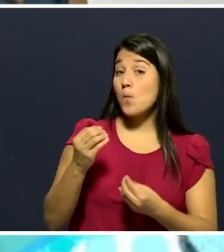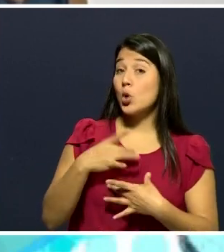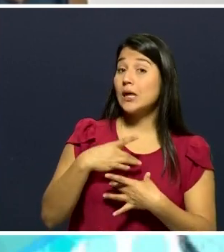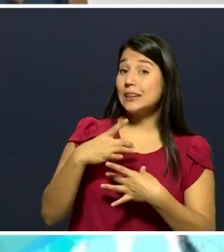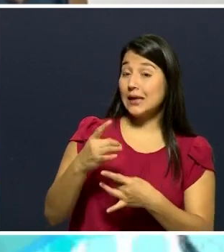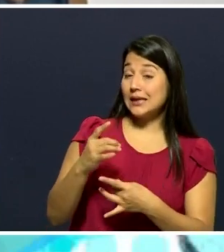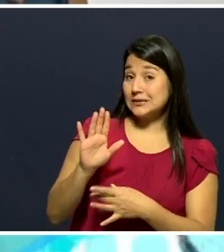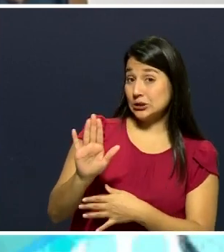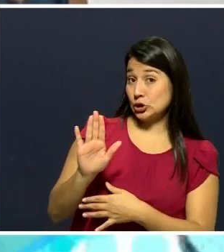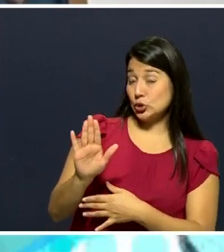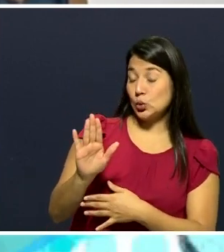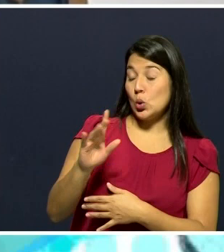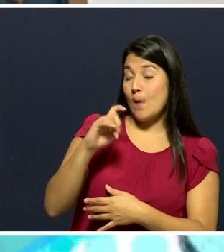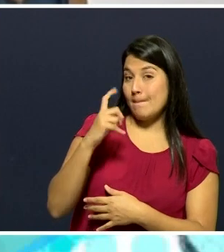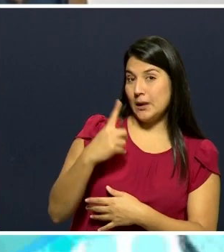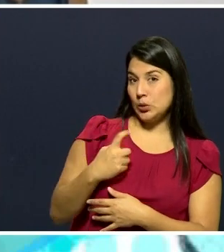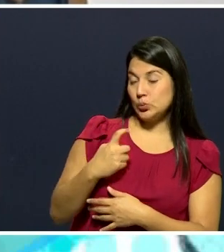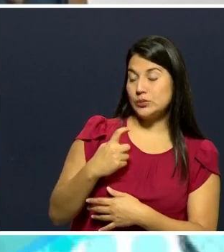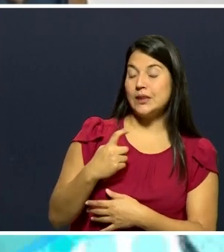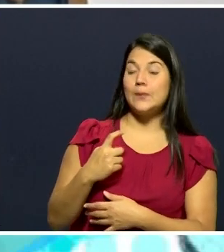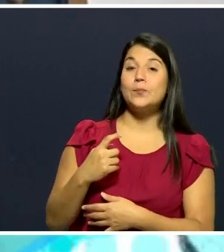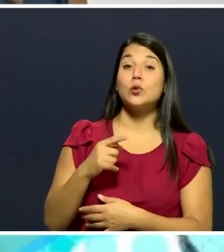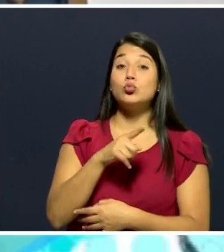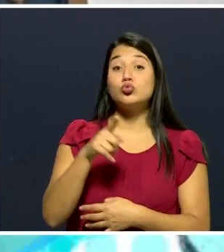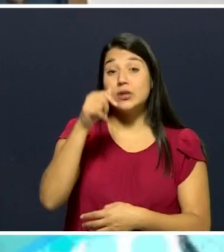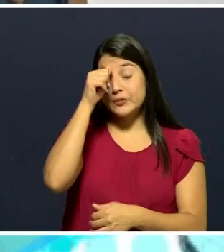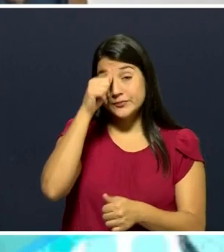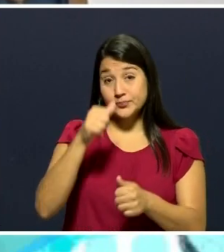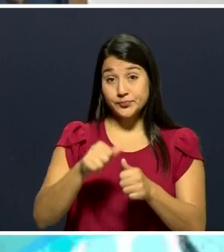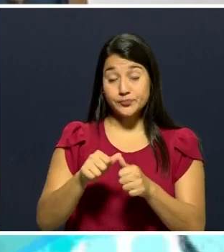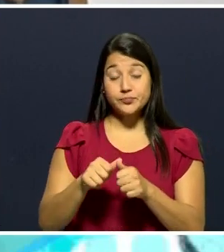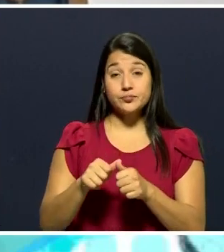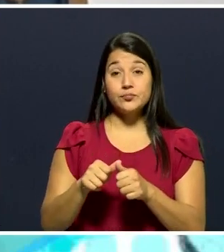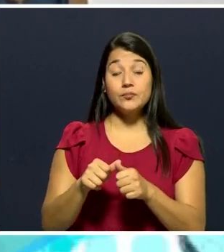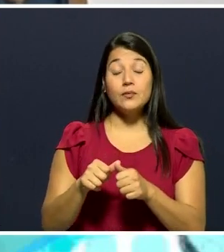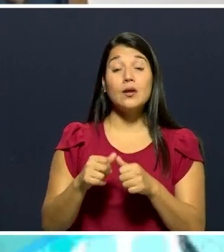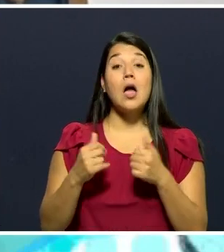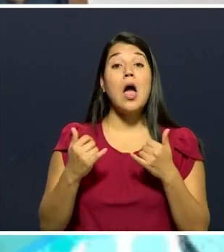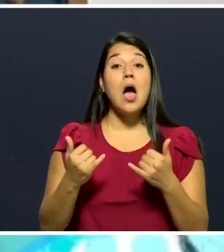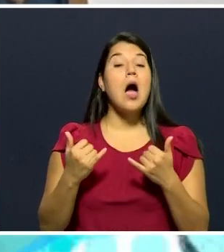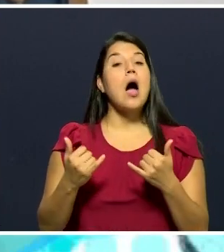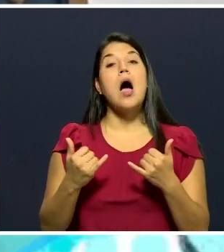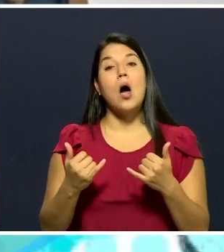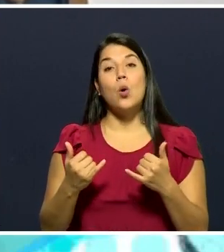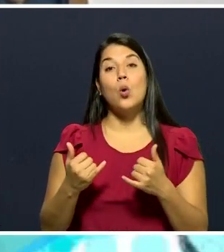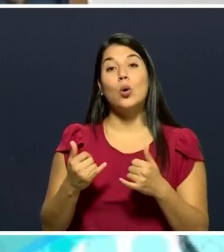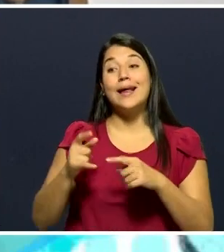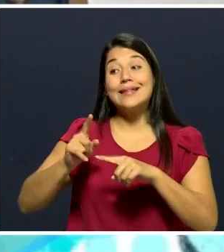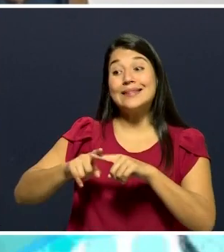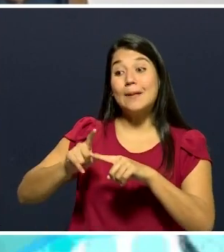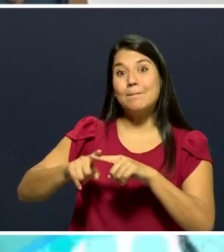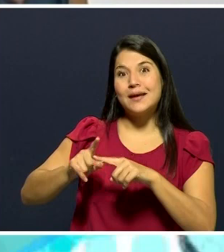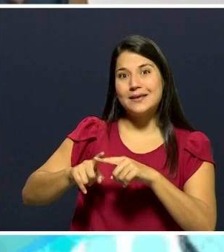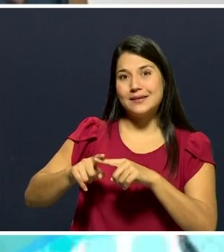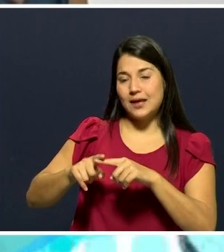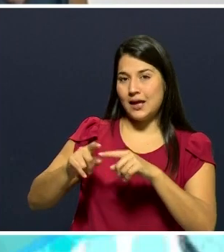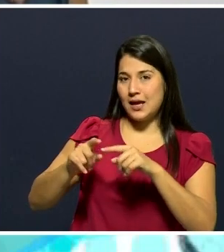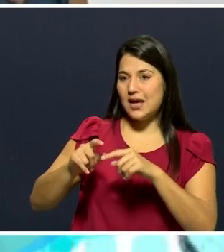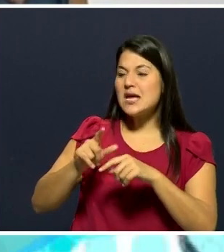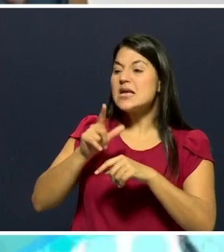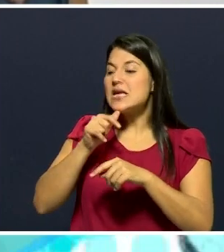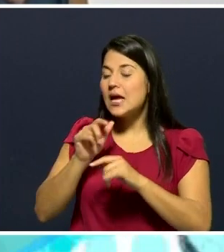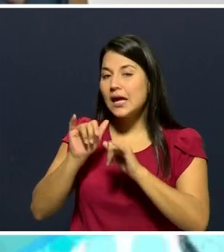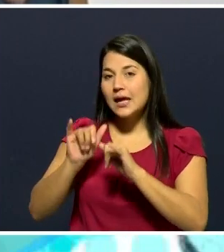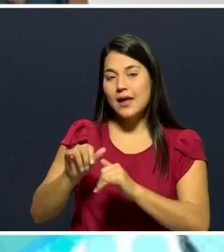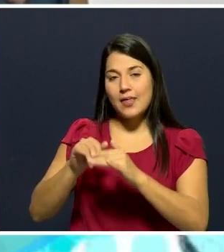lo plantea, si lo ponemos hacia adelante también, porque hay que recordar que están en juego los puestos de las comisiones, que es donde realmente